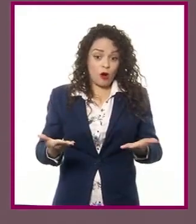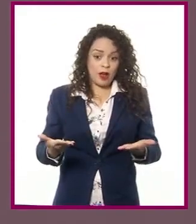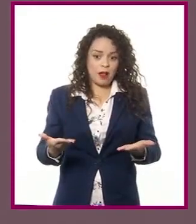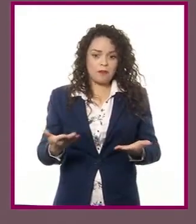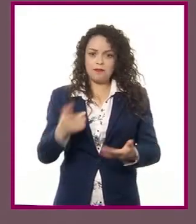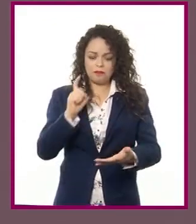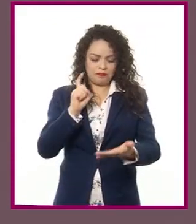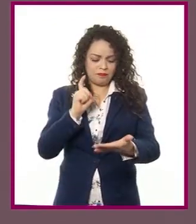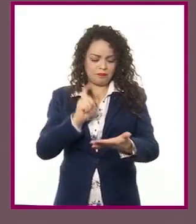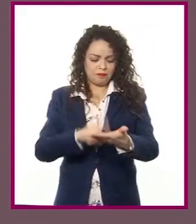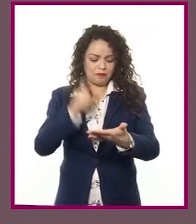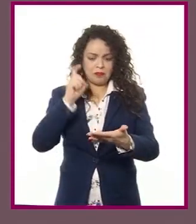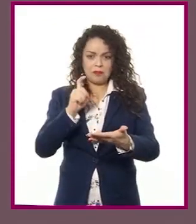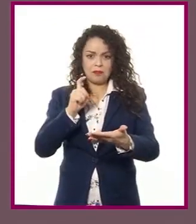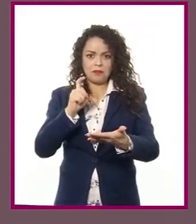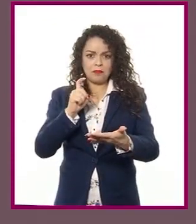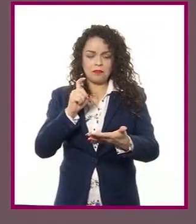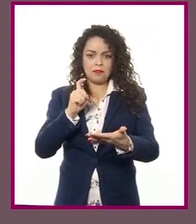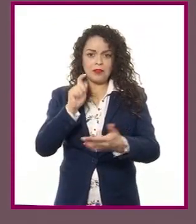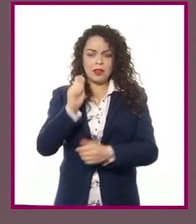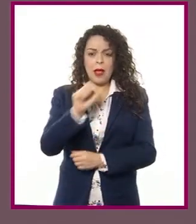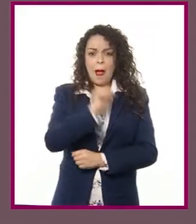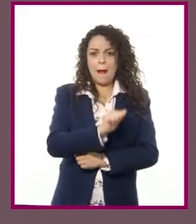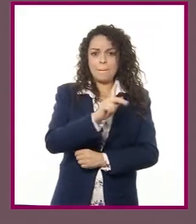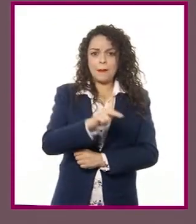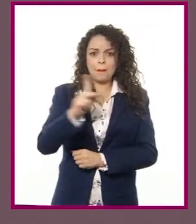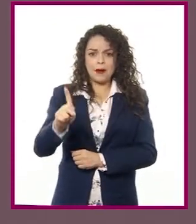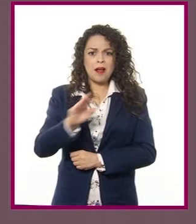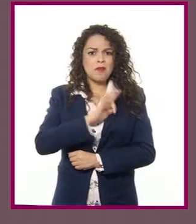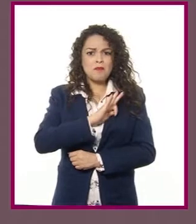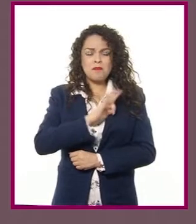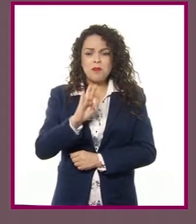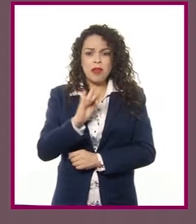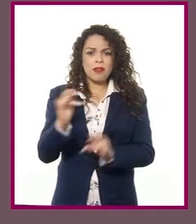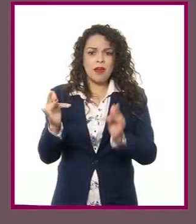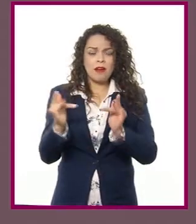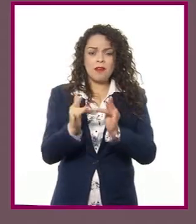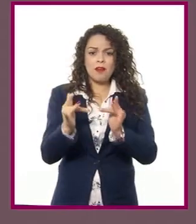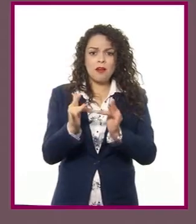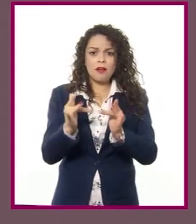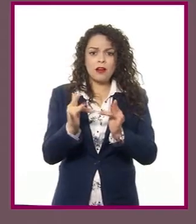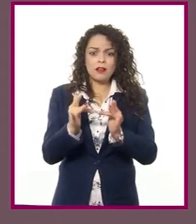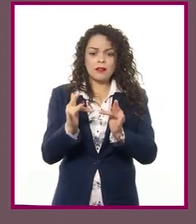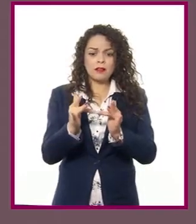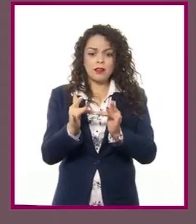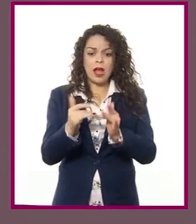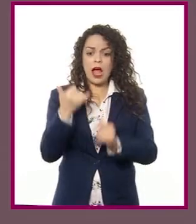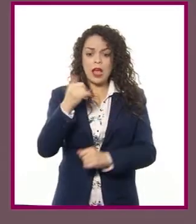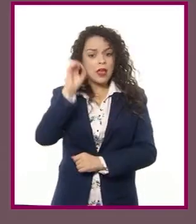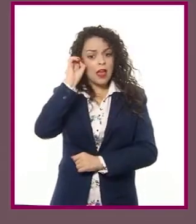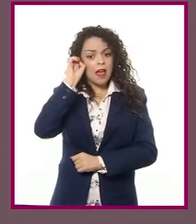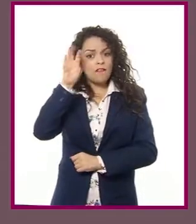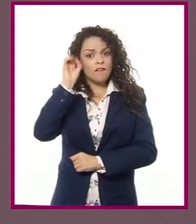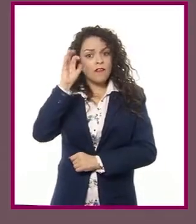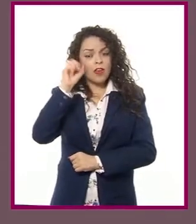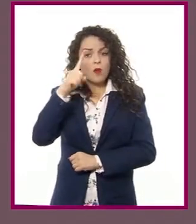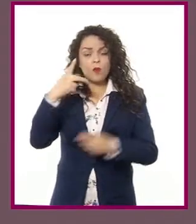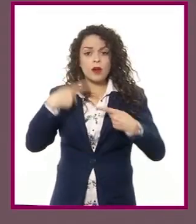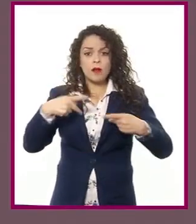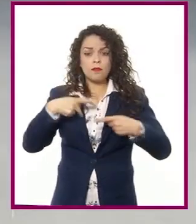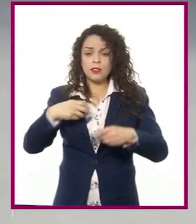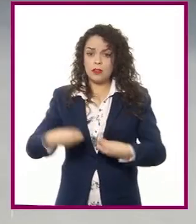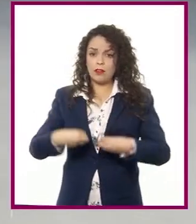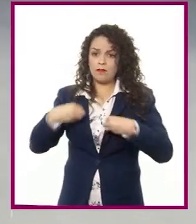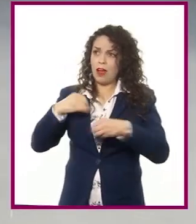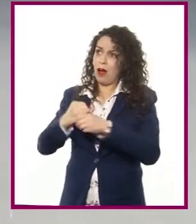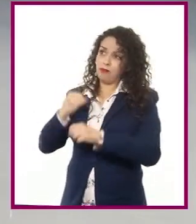dar clic en alguna aplicación para estar conectado incluso en vivo con una persona del otro lado del